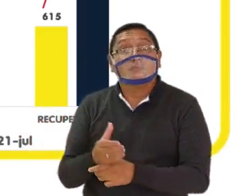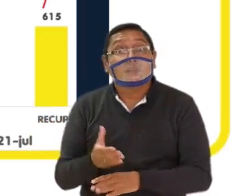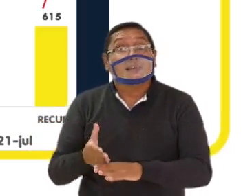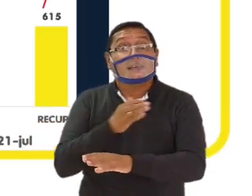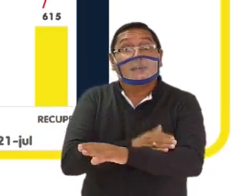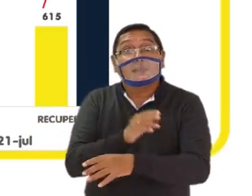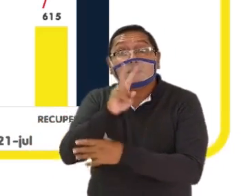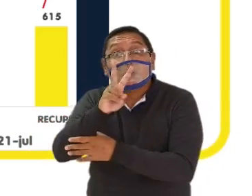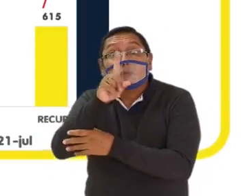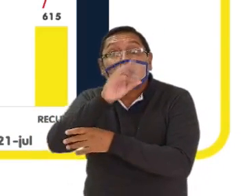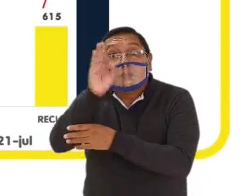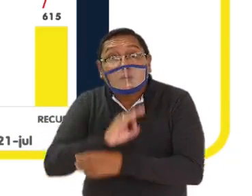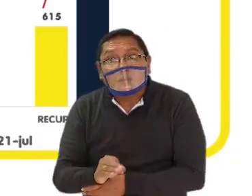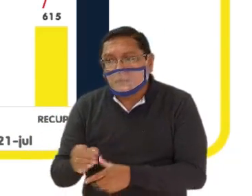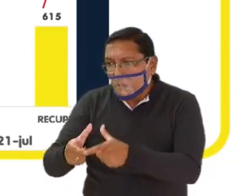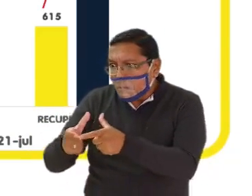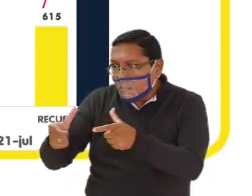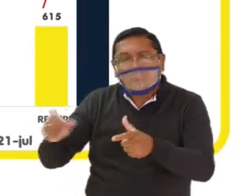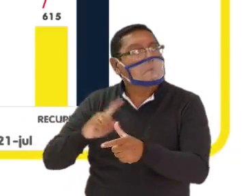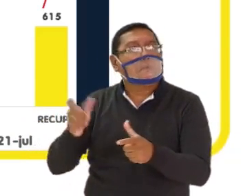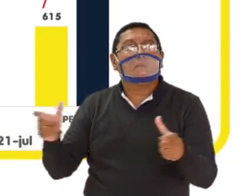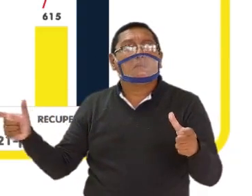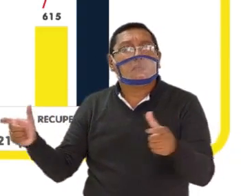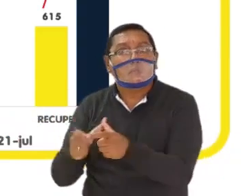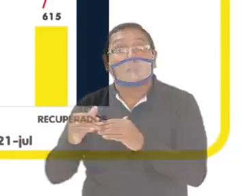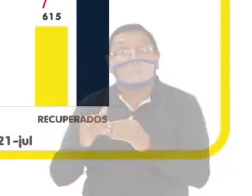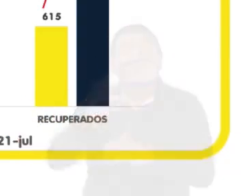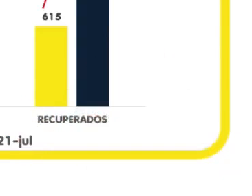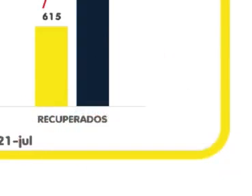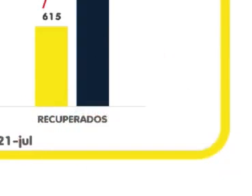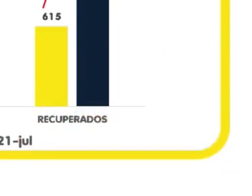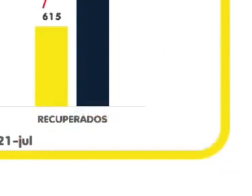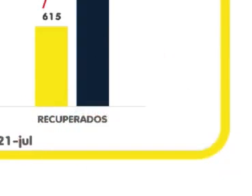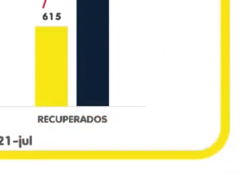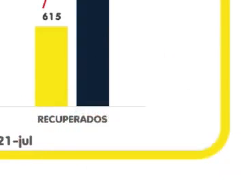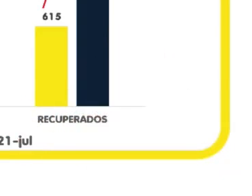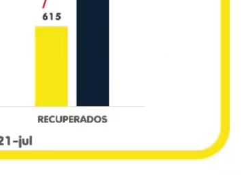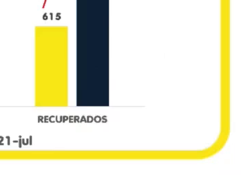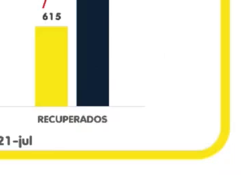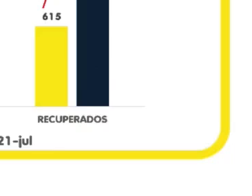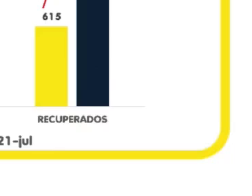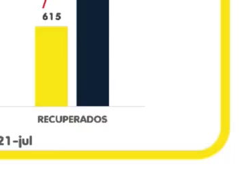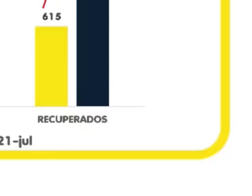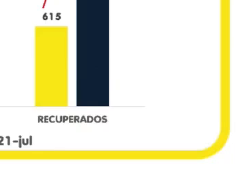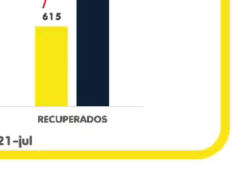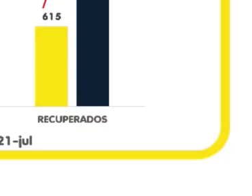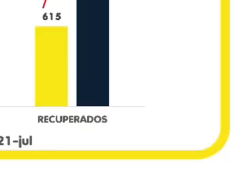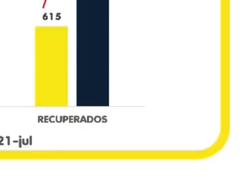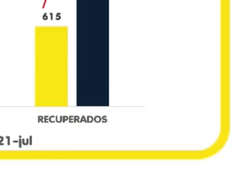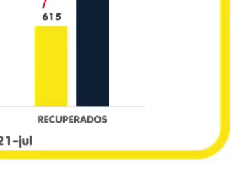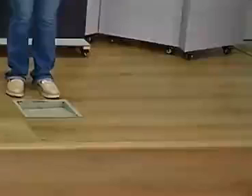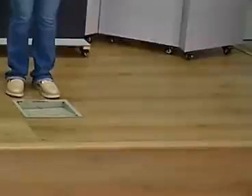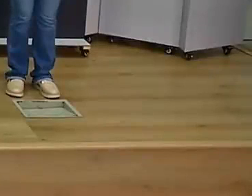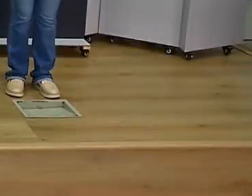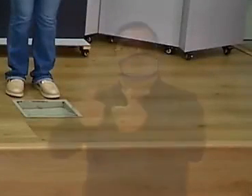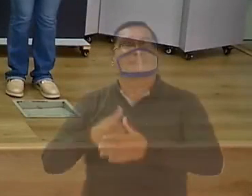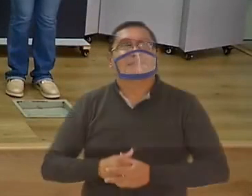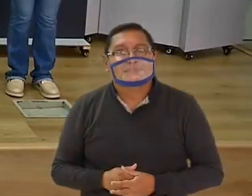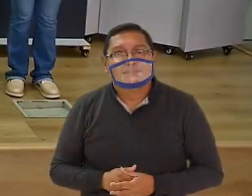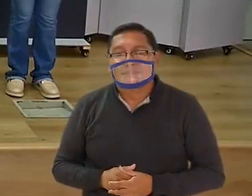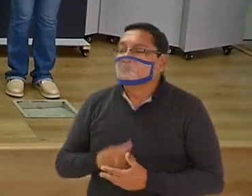21% la cifra de contagios y aumentar en un 78% la cifra de personas recuperadas.